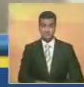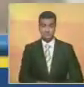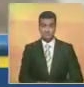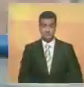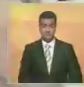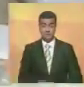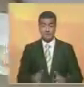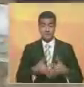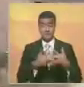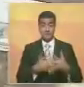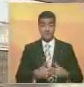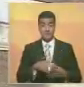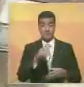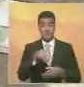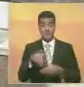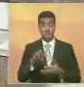administrado por el Banco Central de Venezuela